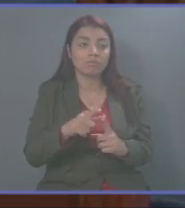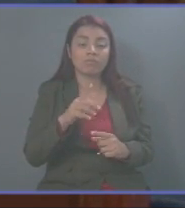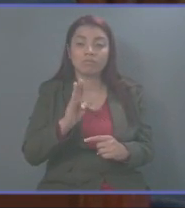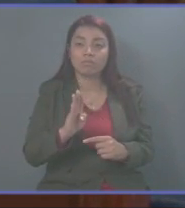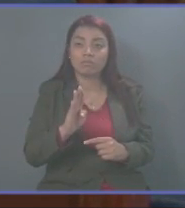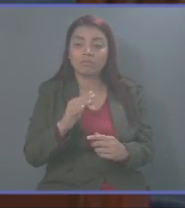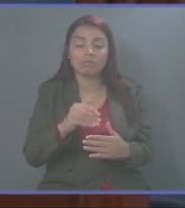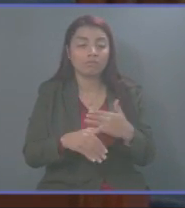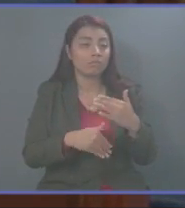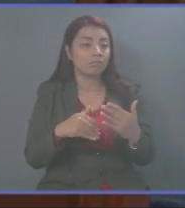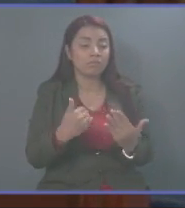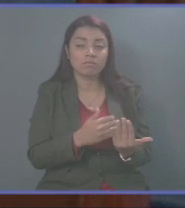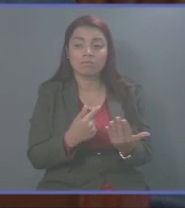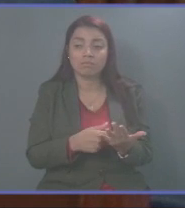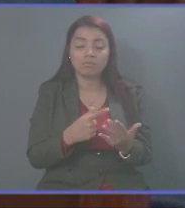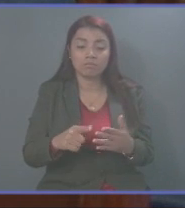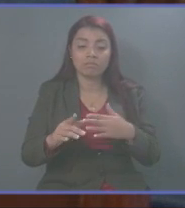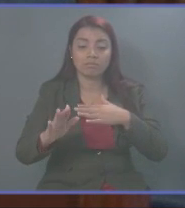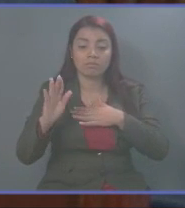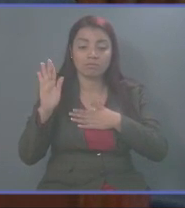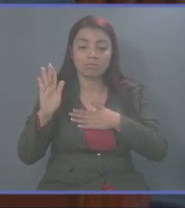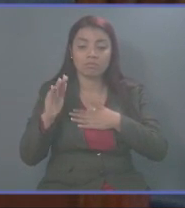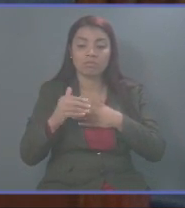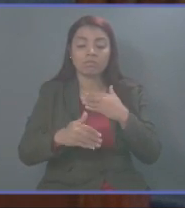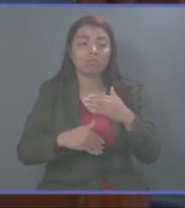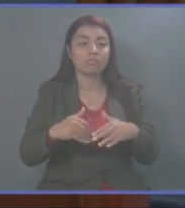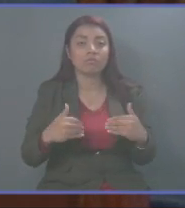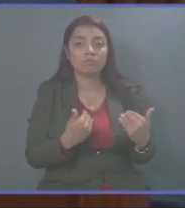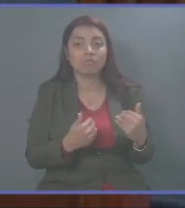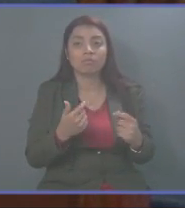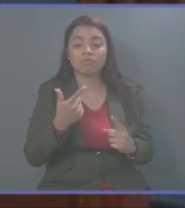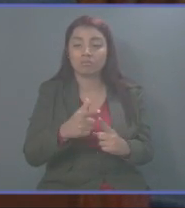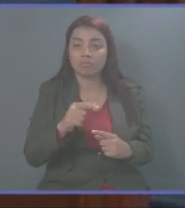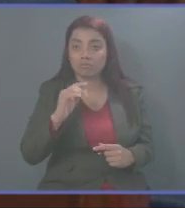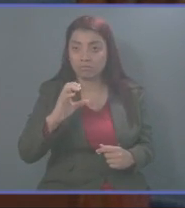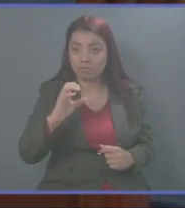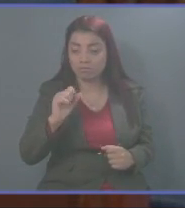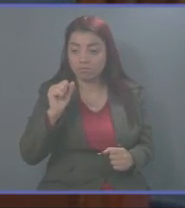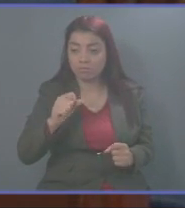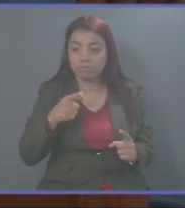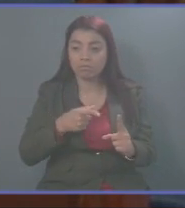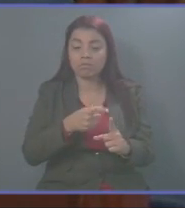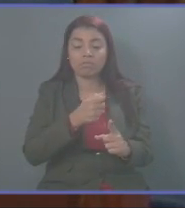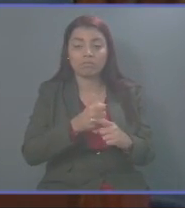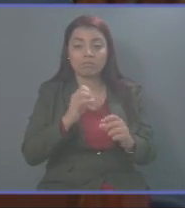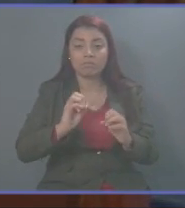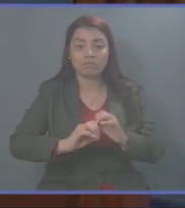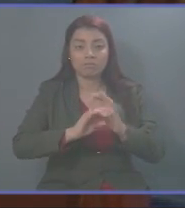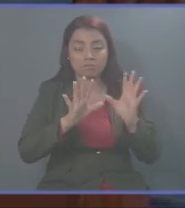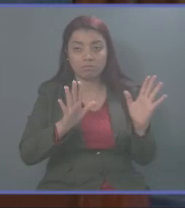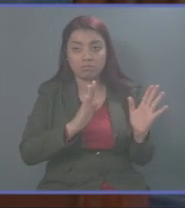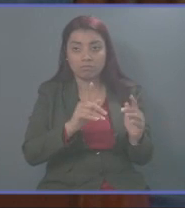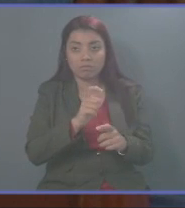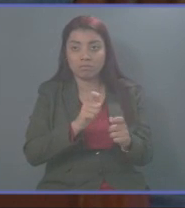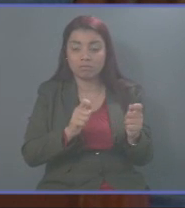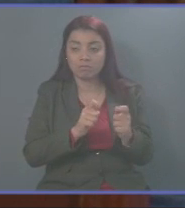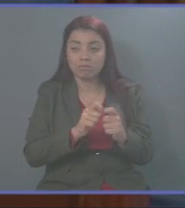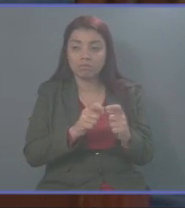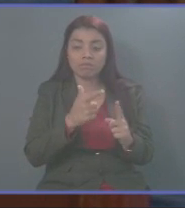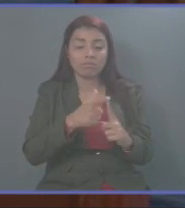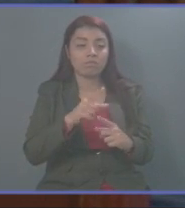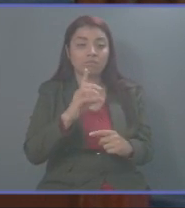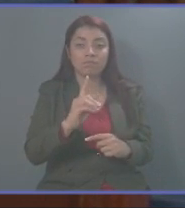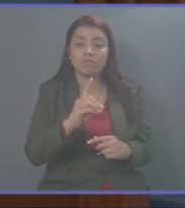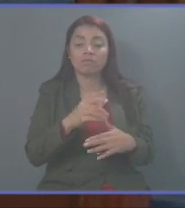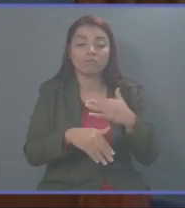el alcance, finalidades y compromisos frente a la gestión de residuos. Literal C, objetivos generales y específicos. Literal D, criterios para